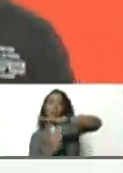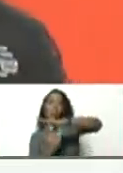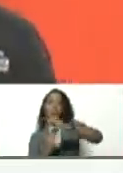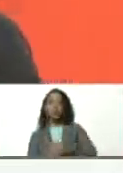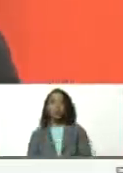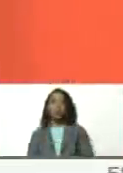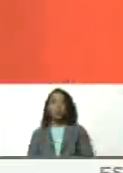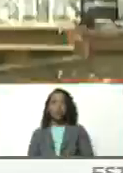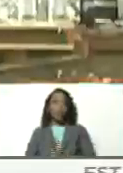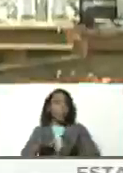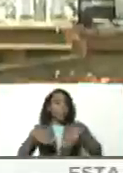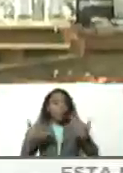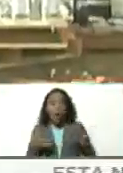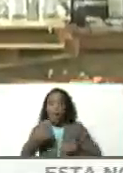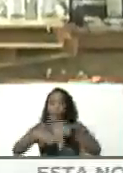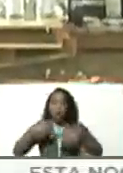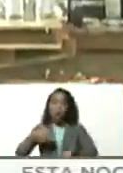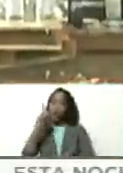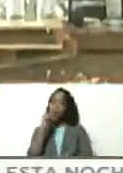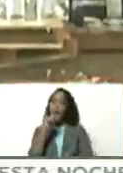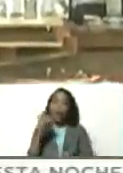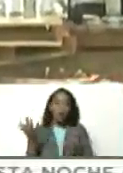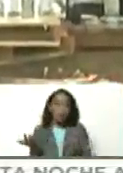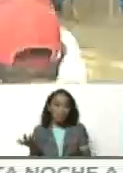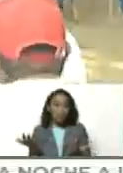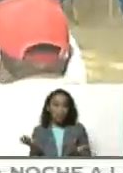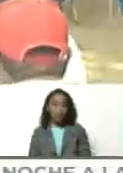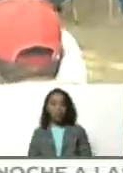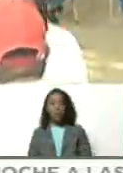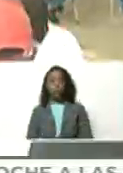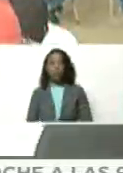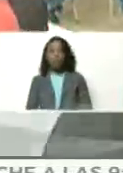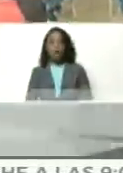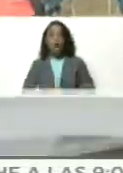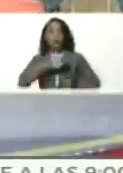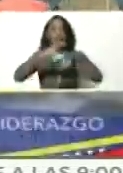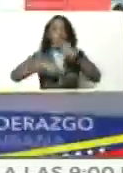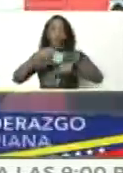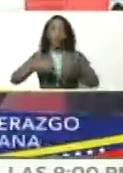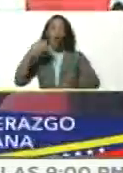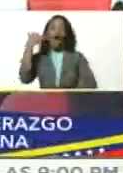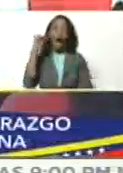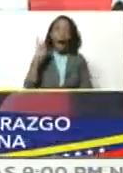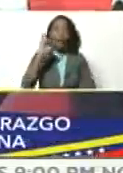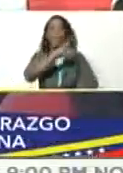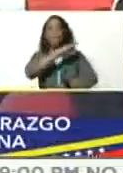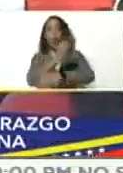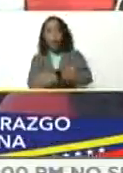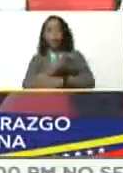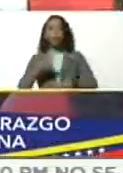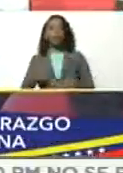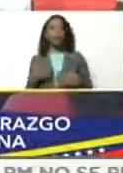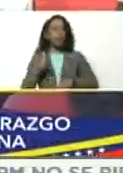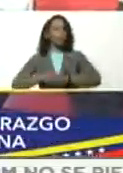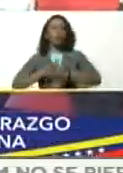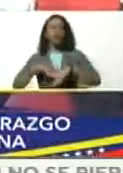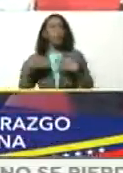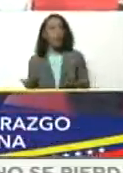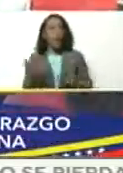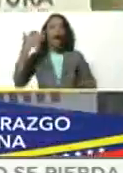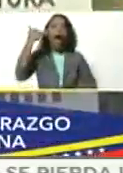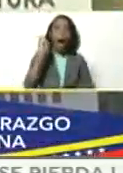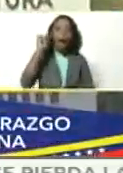cual la revolución no existiría. La revolución existe y tiene este poder porque tiene